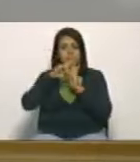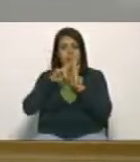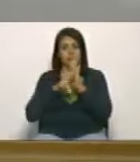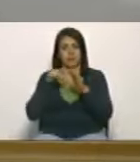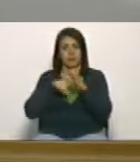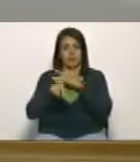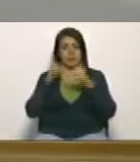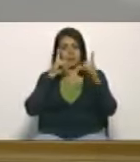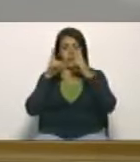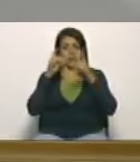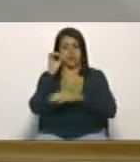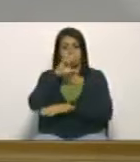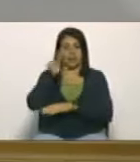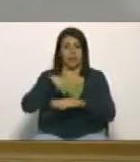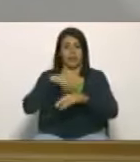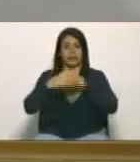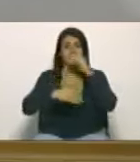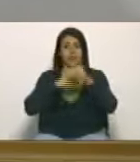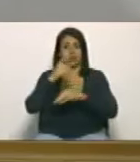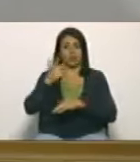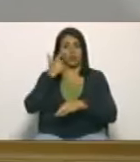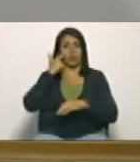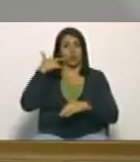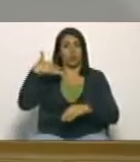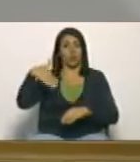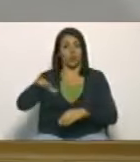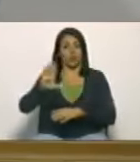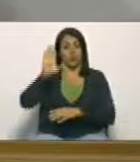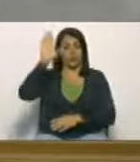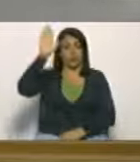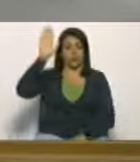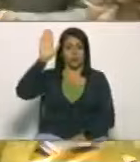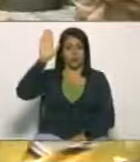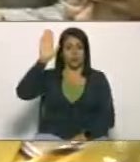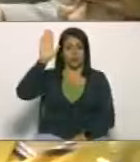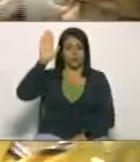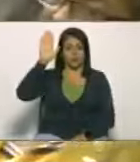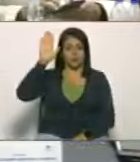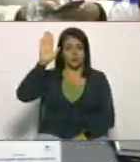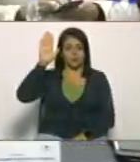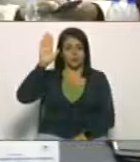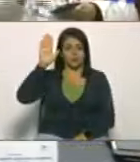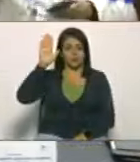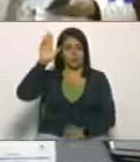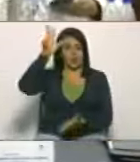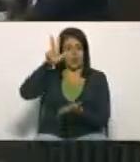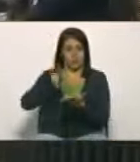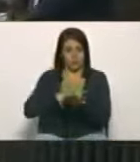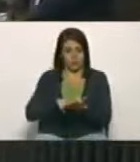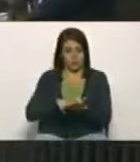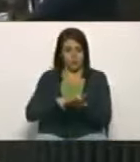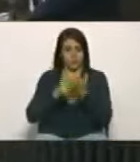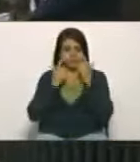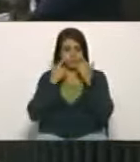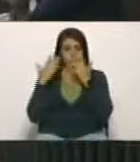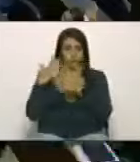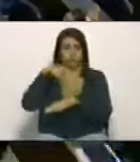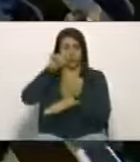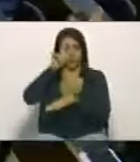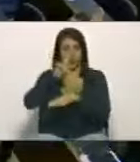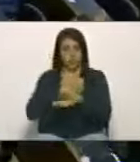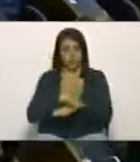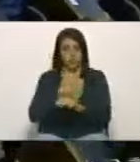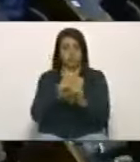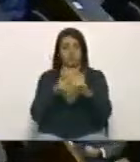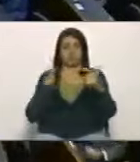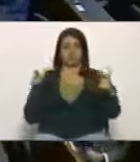Interior de Debates de la Asamblea Nacional, sírvanse a manifestarlo con la señal de costumbre. Queda aprobada por